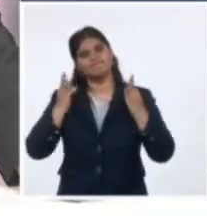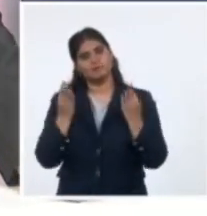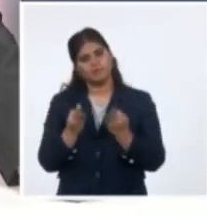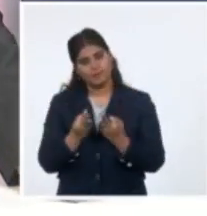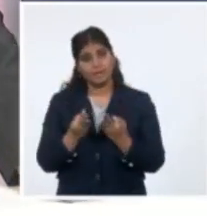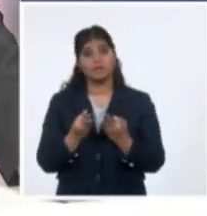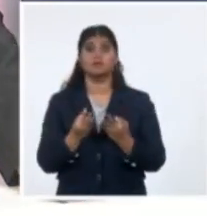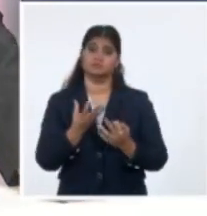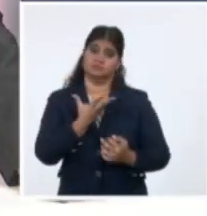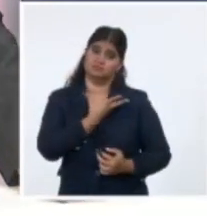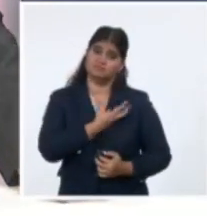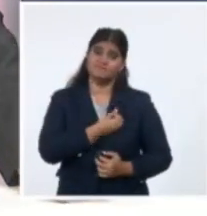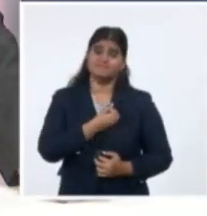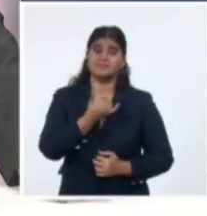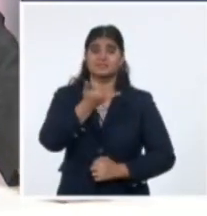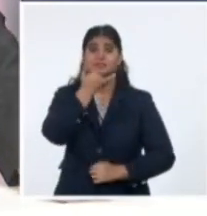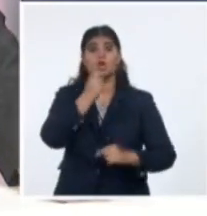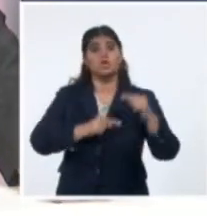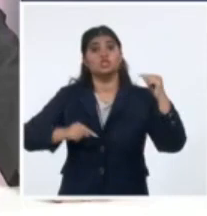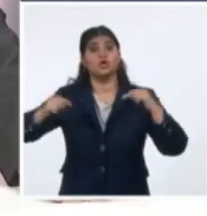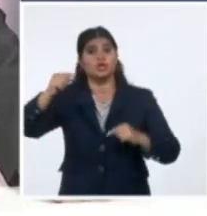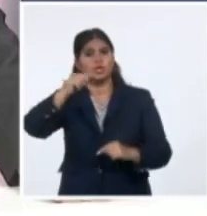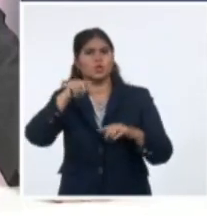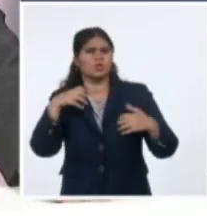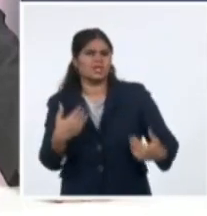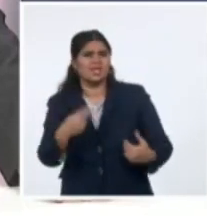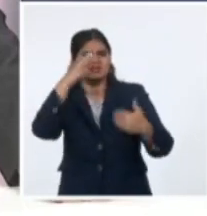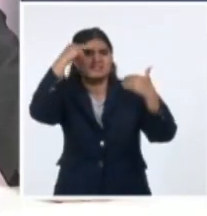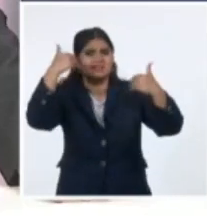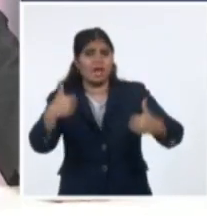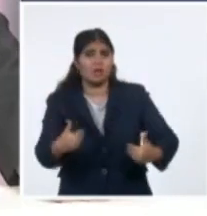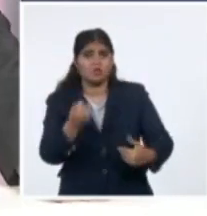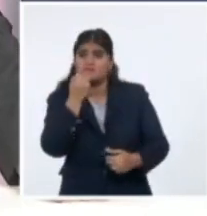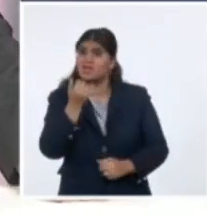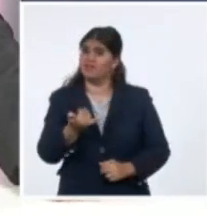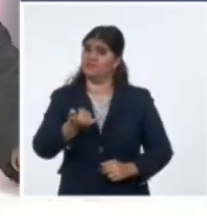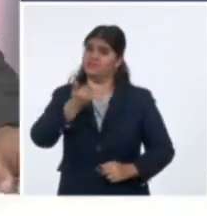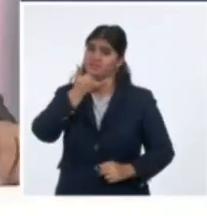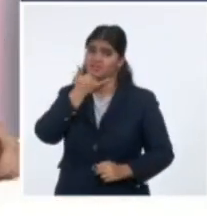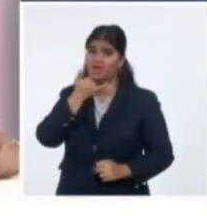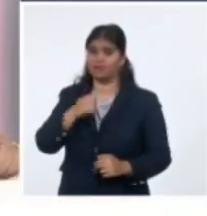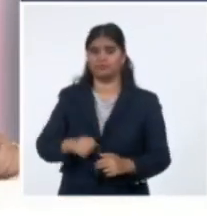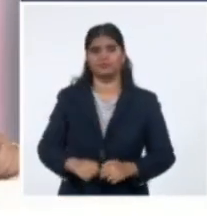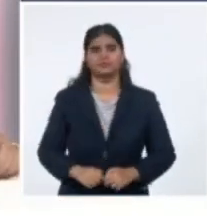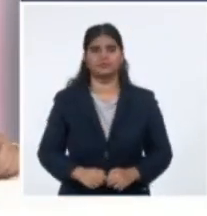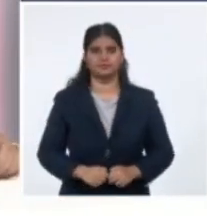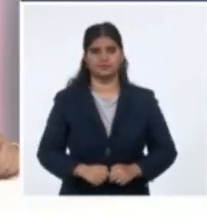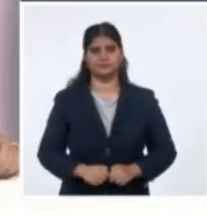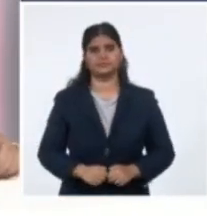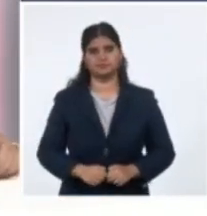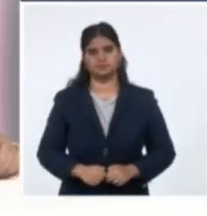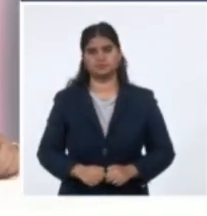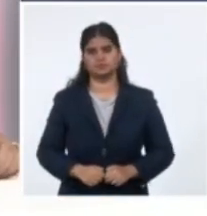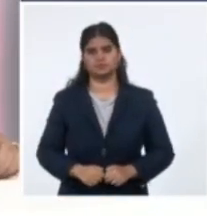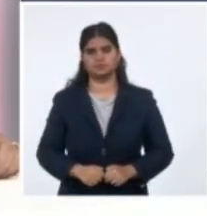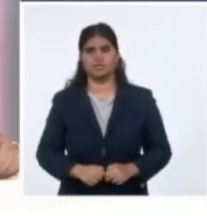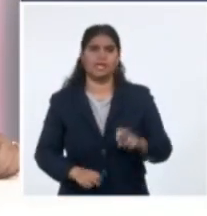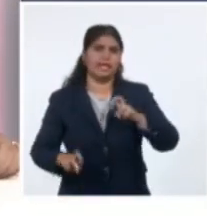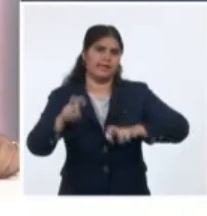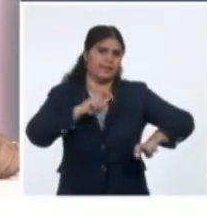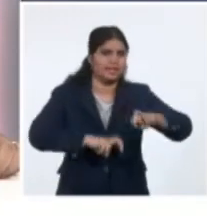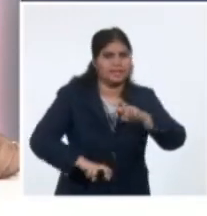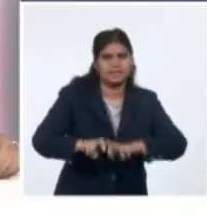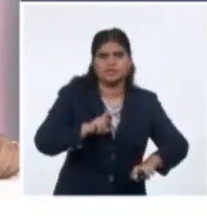todo si analizamos el sector de la salud pública. La adquisición de equipos y piezas para diagnósticos y estudios médicos se ve muy